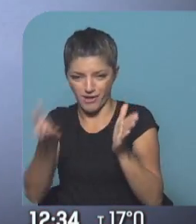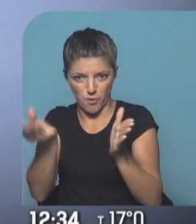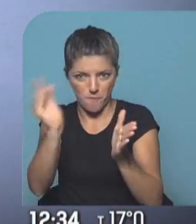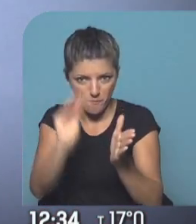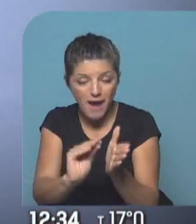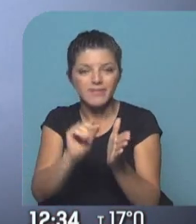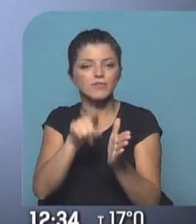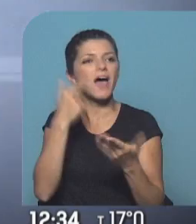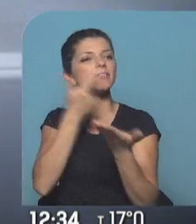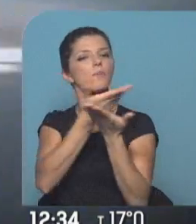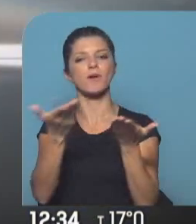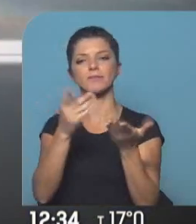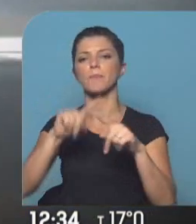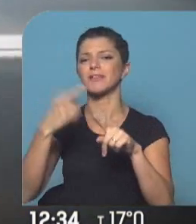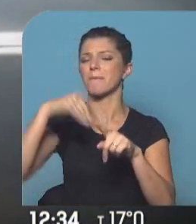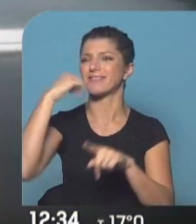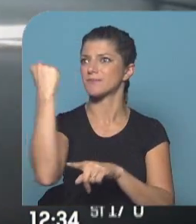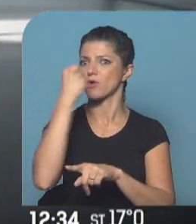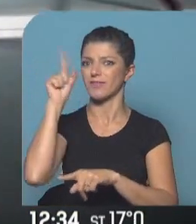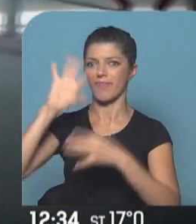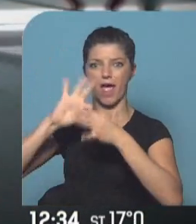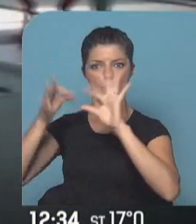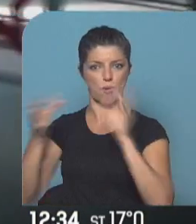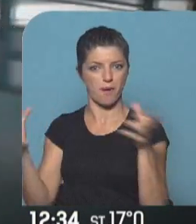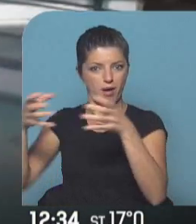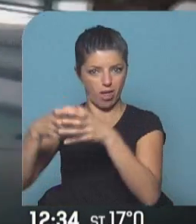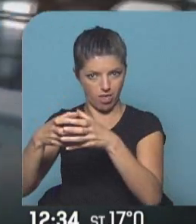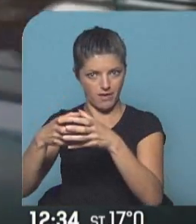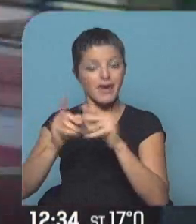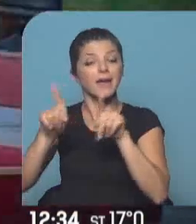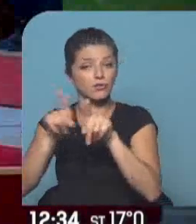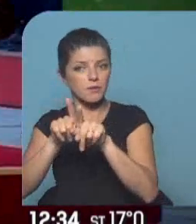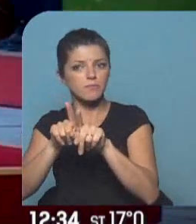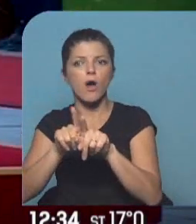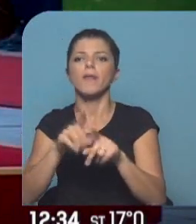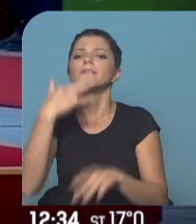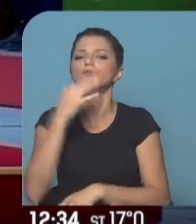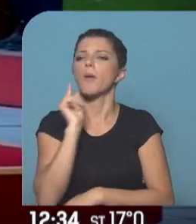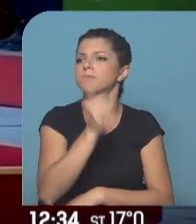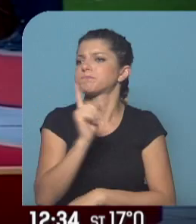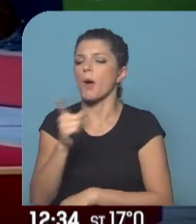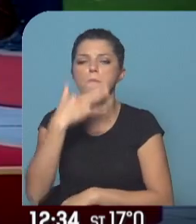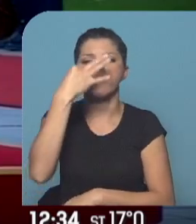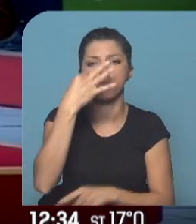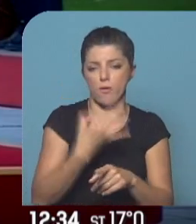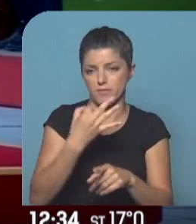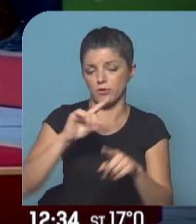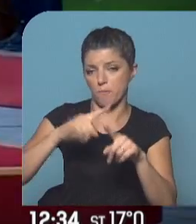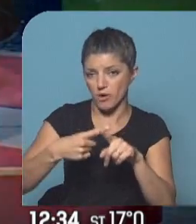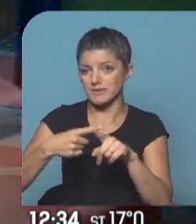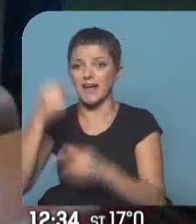de ser la política más influyente de la Unión Europea, la que en los hechos marca los lineamientos políticos y económicos del bloque regional.